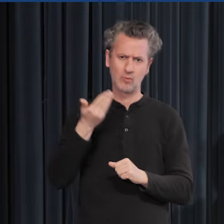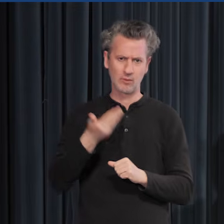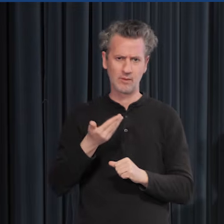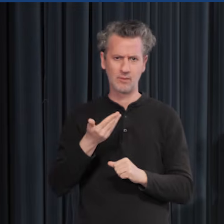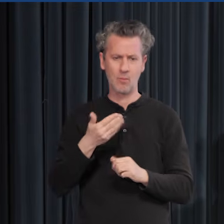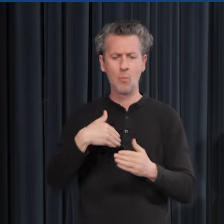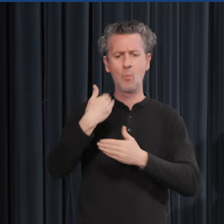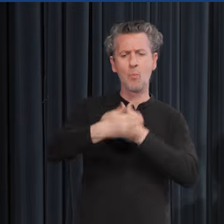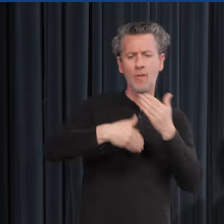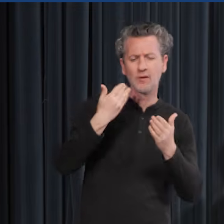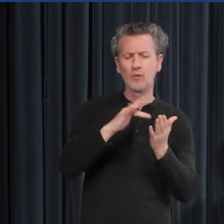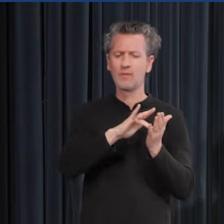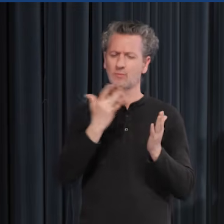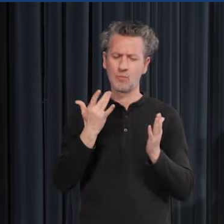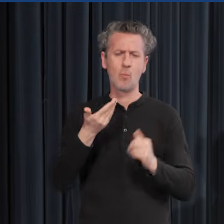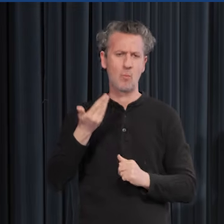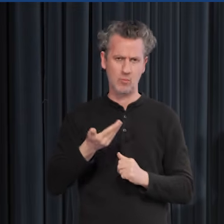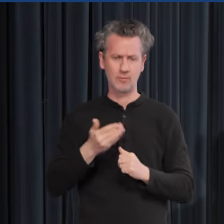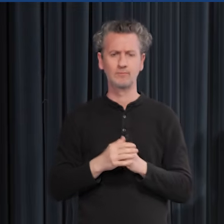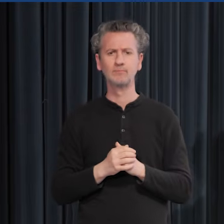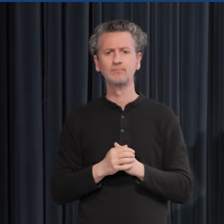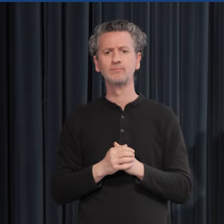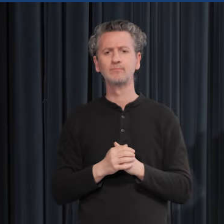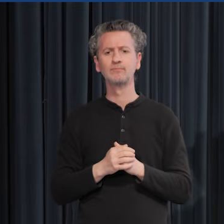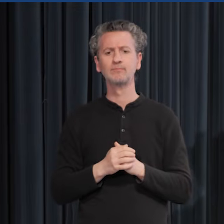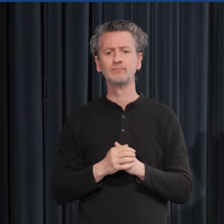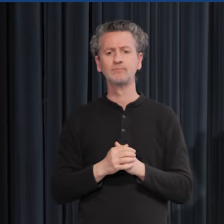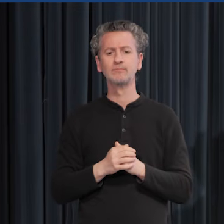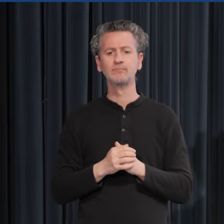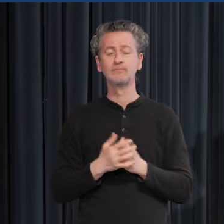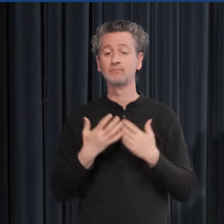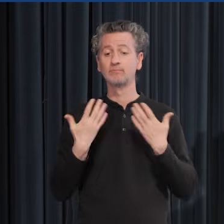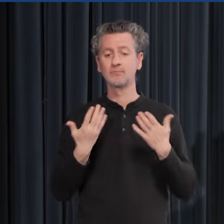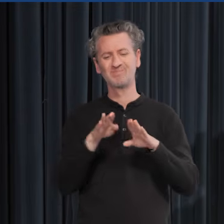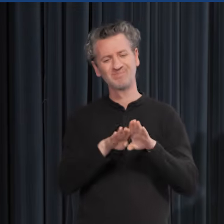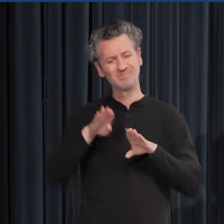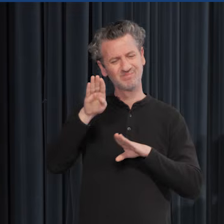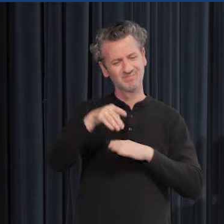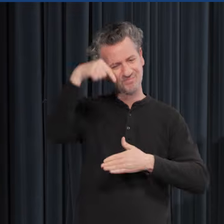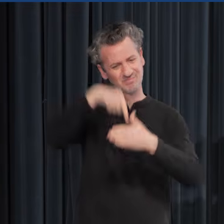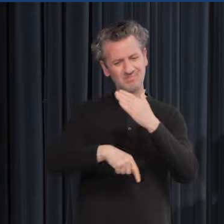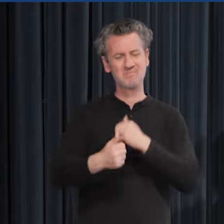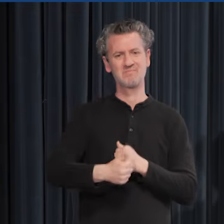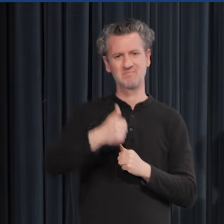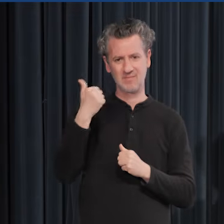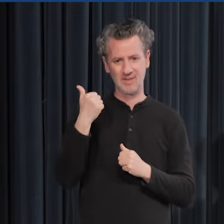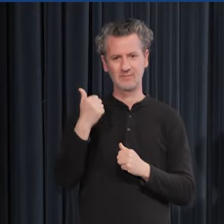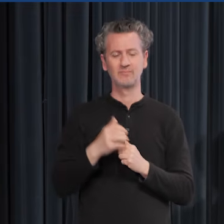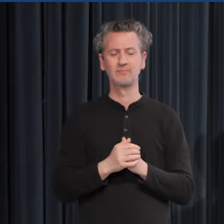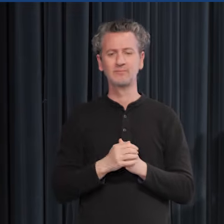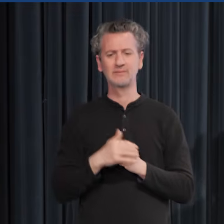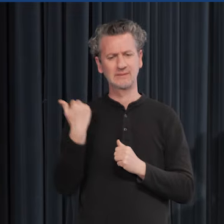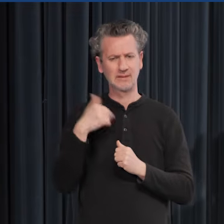los procesos de digitalización. Pero tenemos que dar un paso más. Yo creo que es algo que no es nuevo, que se ha